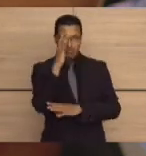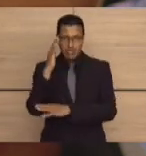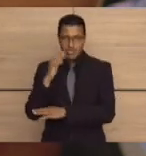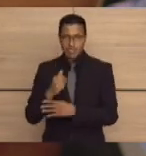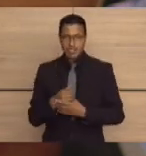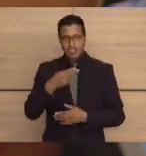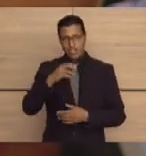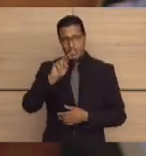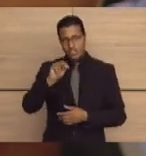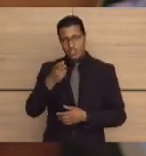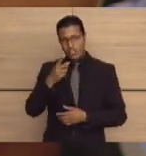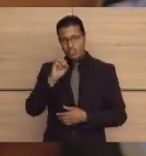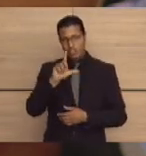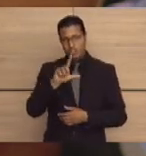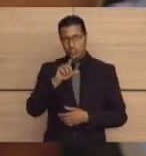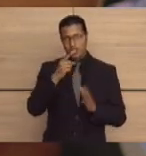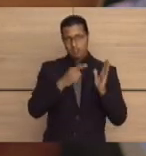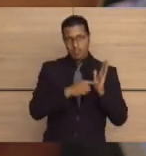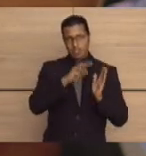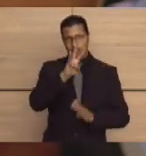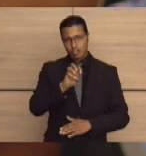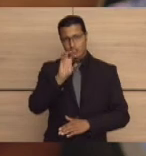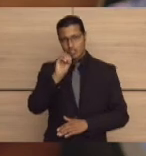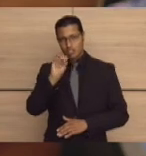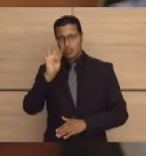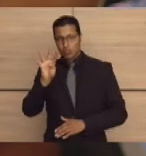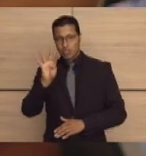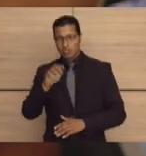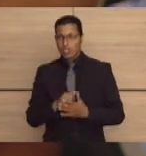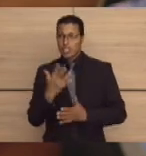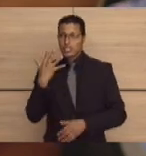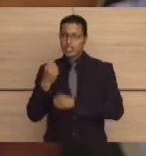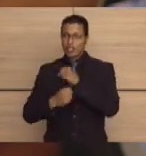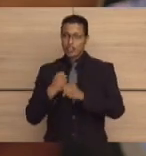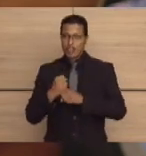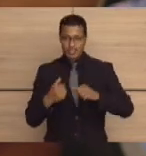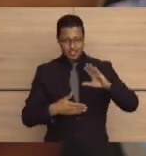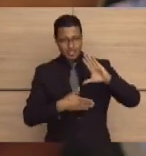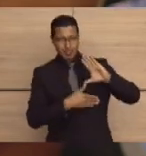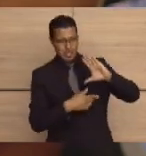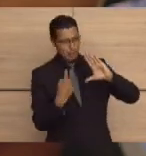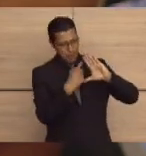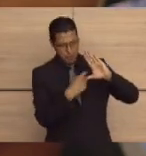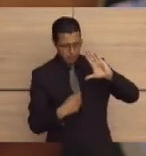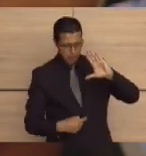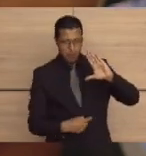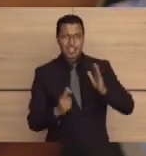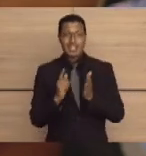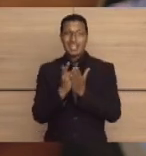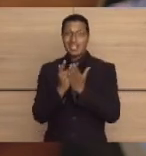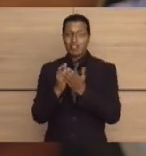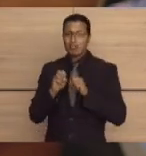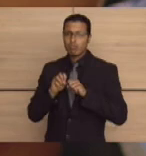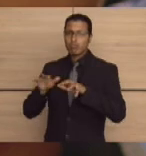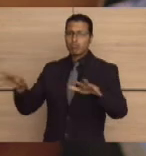Humboldt llegó a Europa en 1804, después de 5 años de estar recorriendo América. Publicó su libro Viaje a las